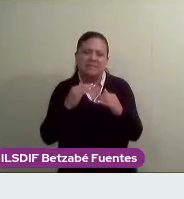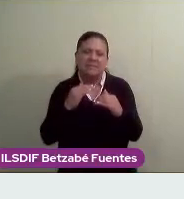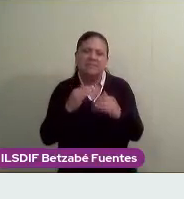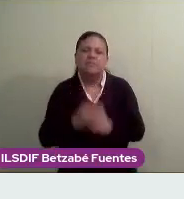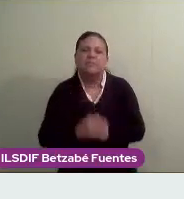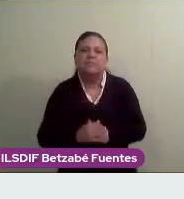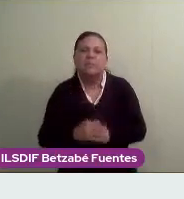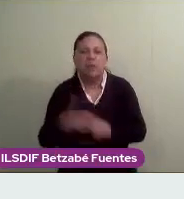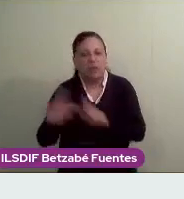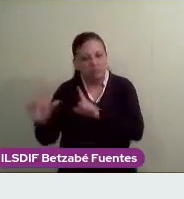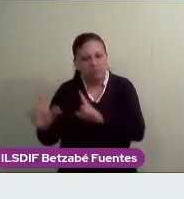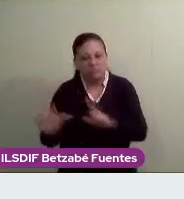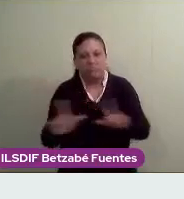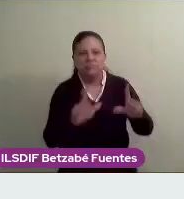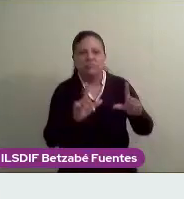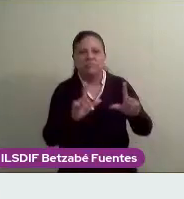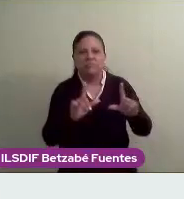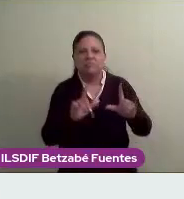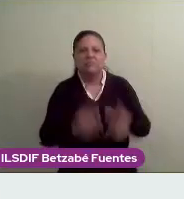favor.